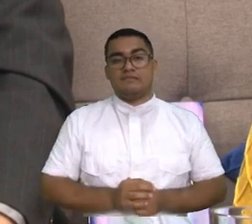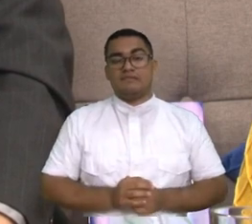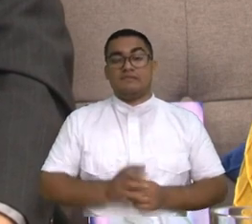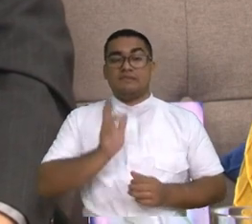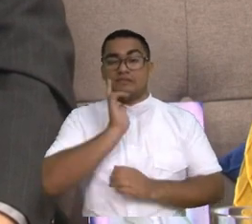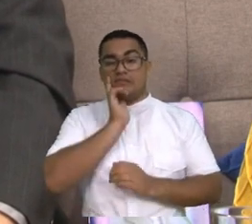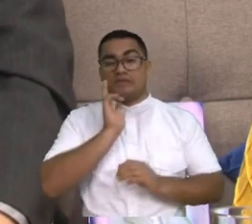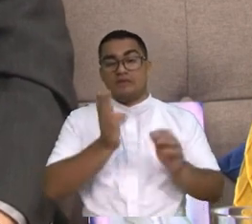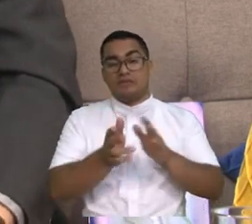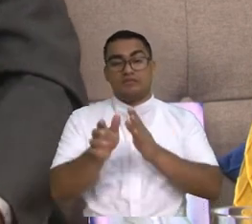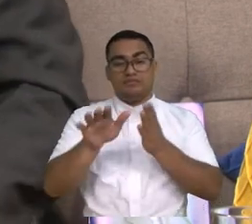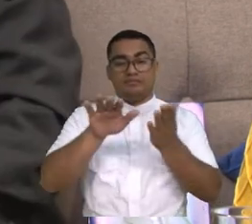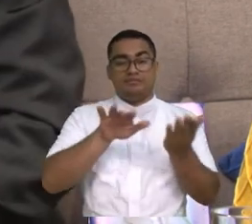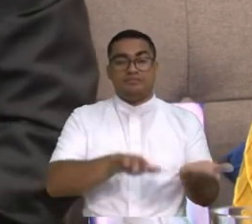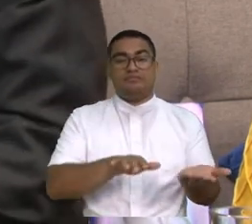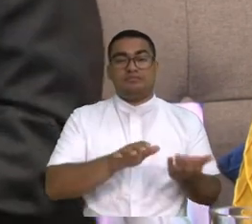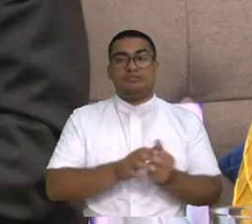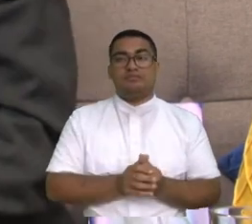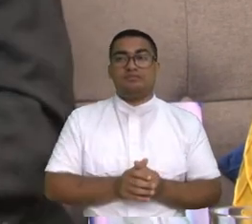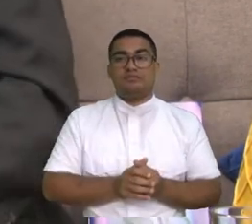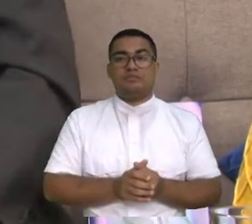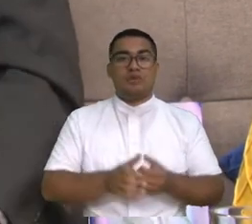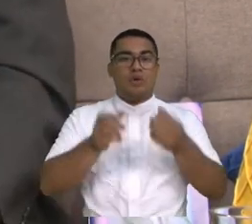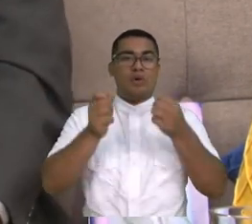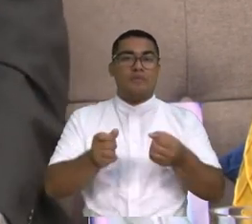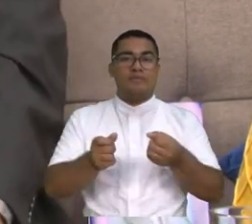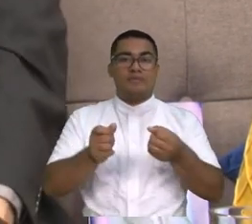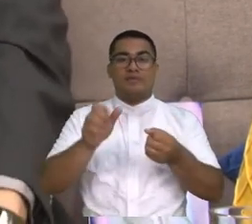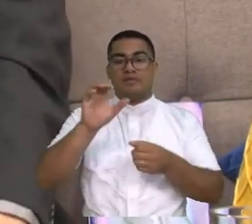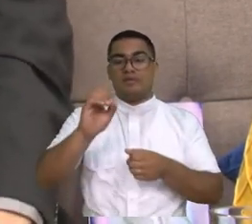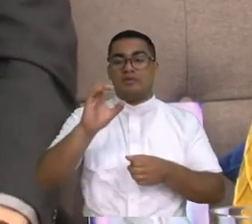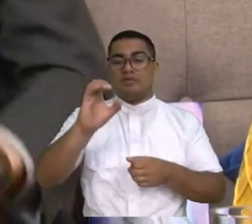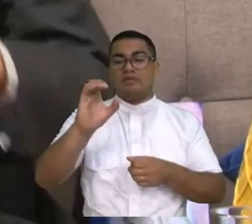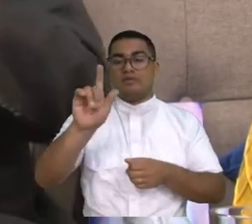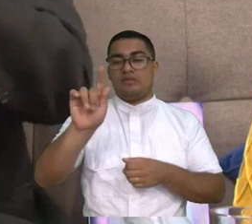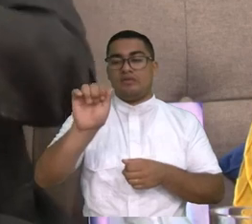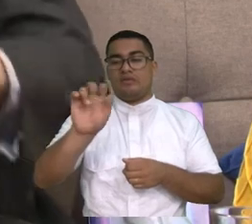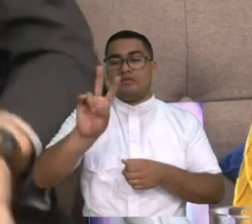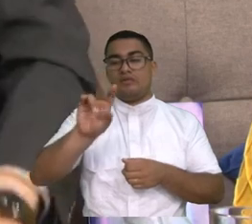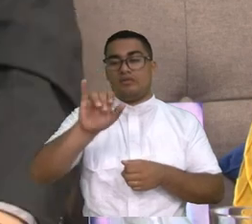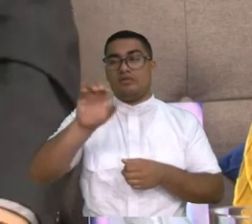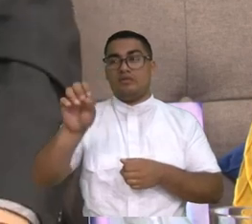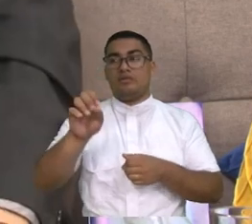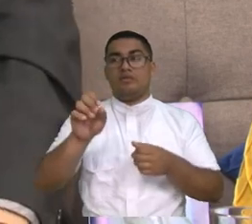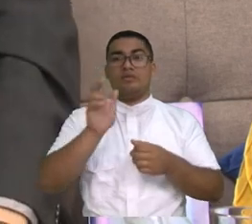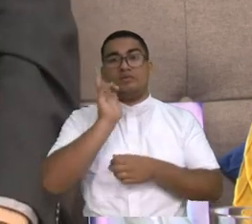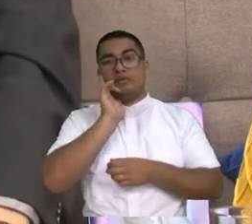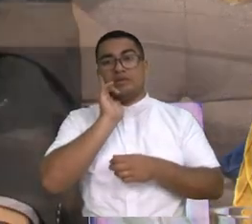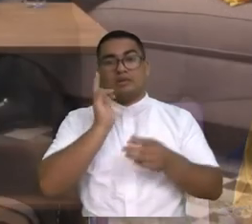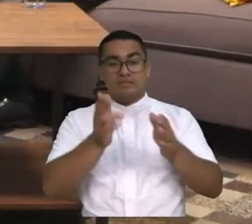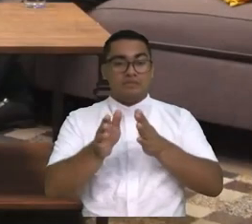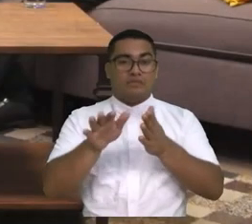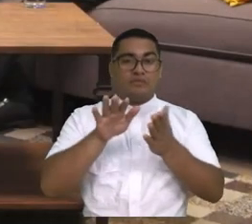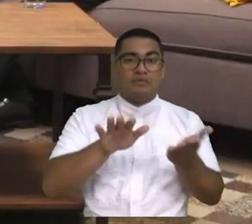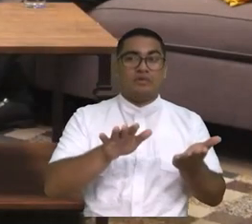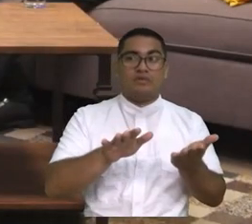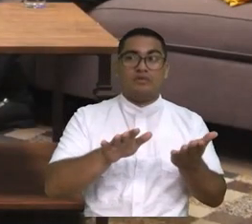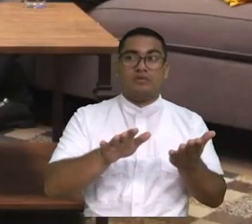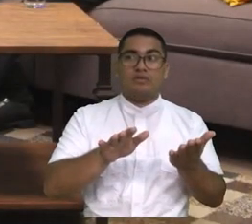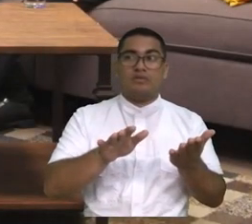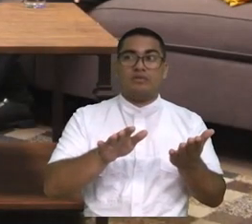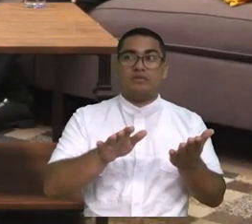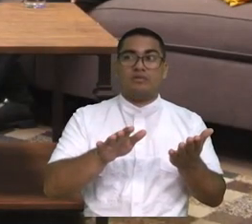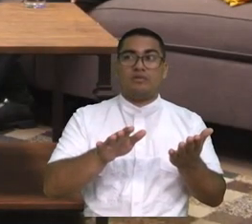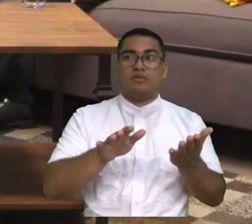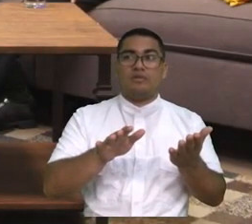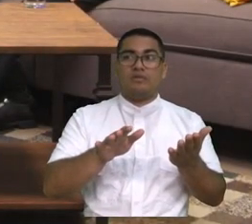fallece el pintor Octavio Torrealba, a la hora de fallecido Darío, hace un boceto de perfil de